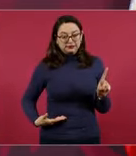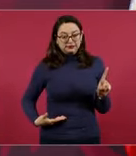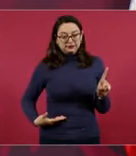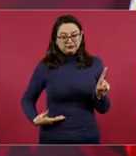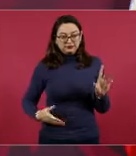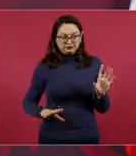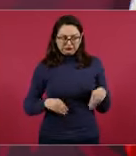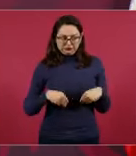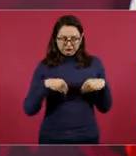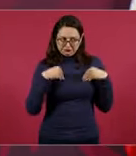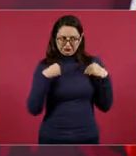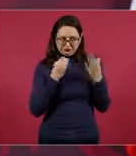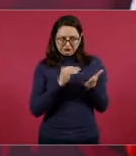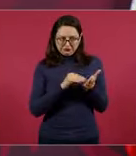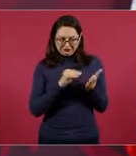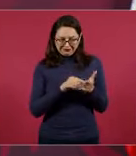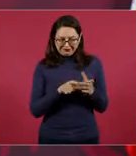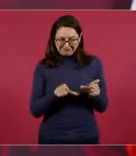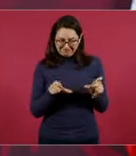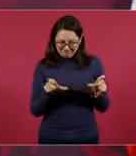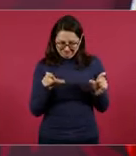vivo más rico